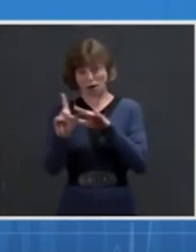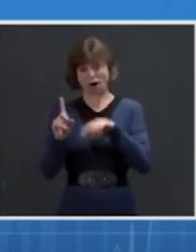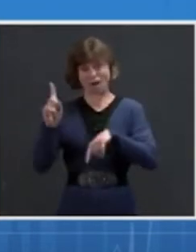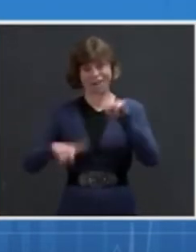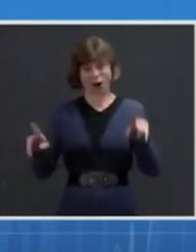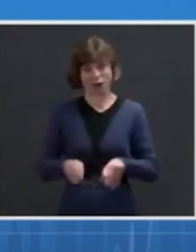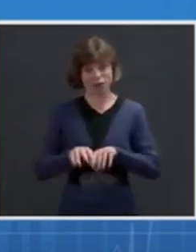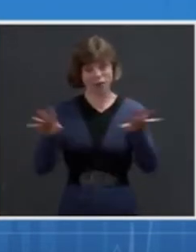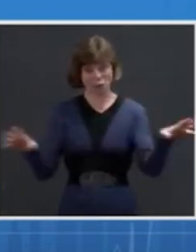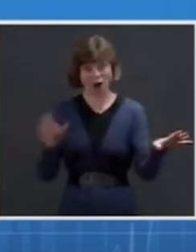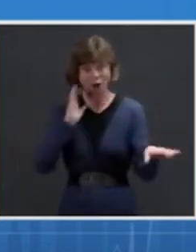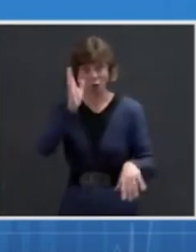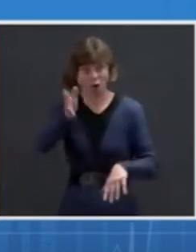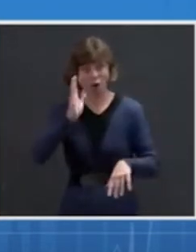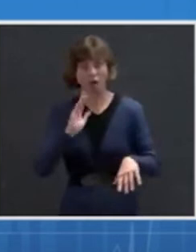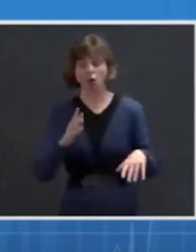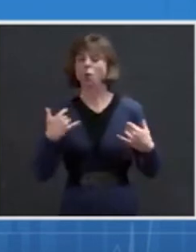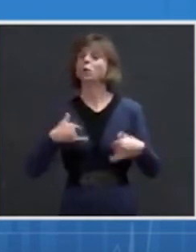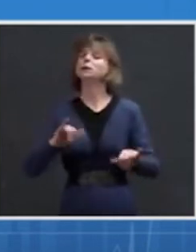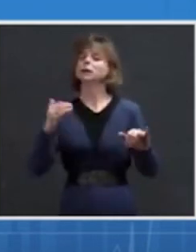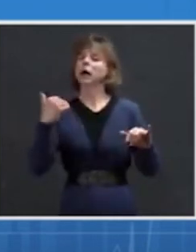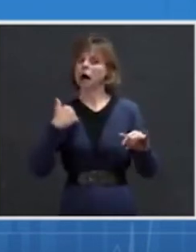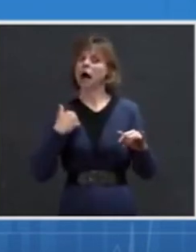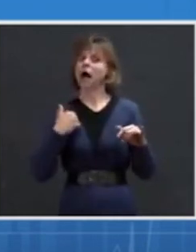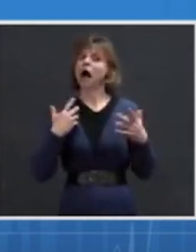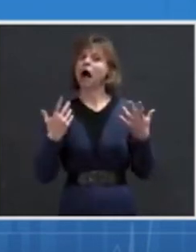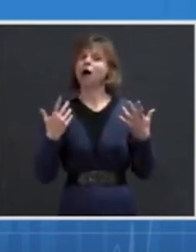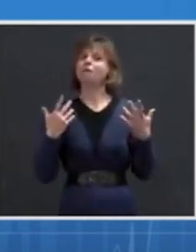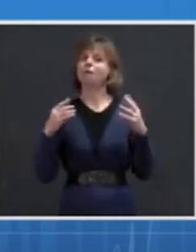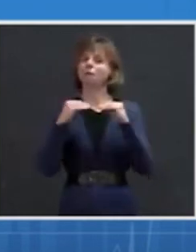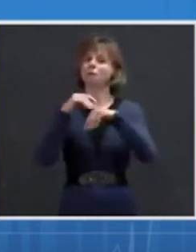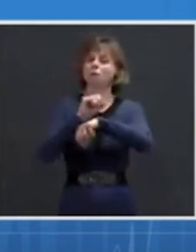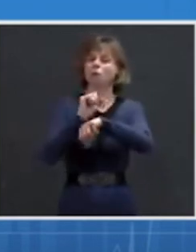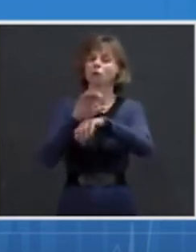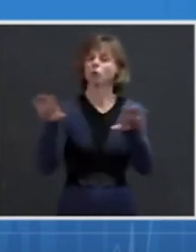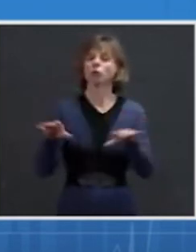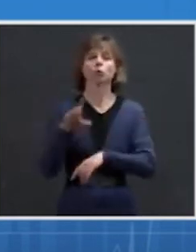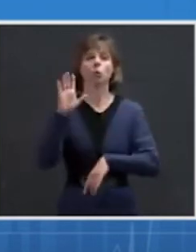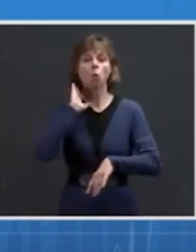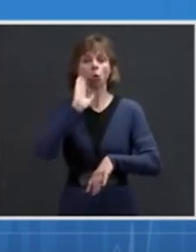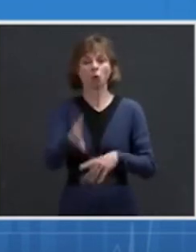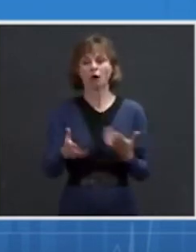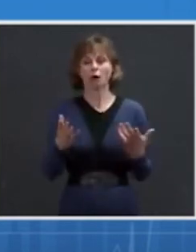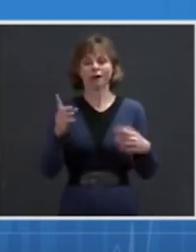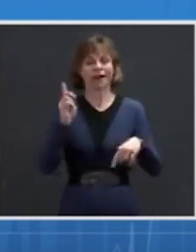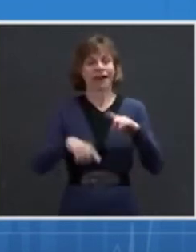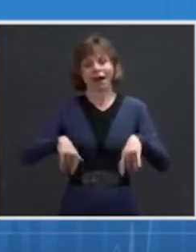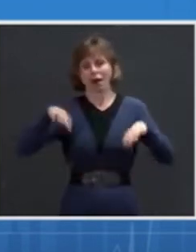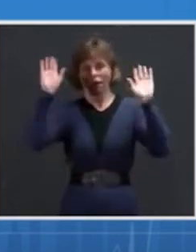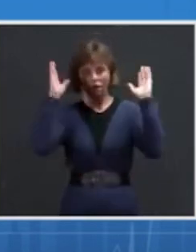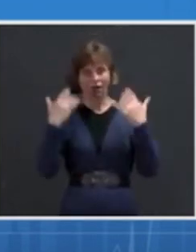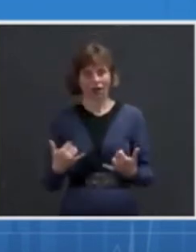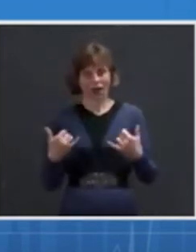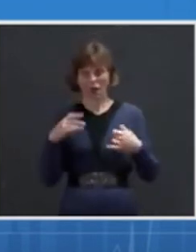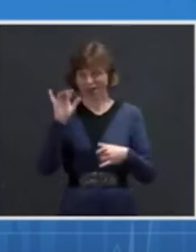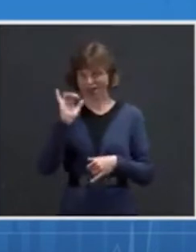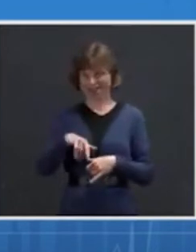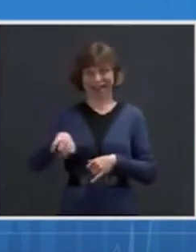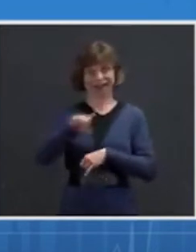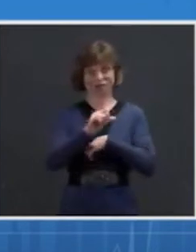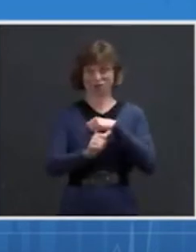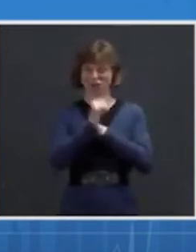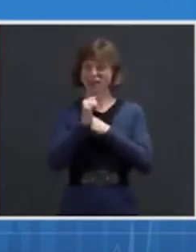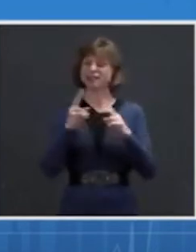el terreno ganado con tanto esfuerzo estas variantes son una amenaza muy real para nuestra gente y nuestro progreso al mismo tiempo